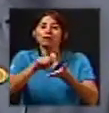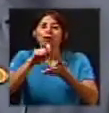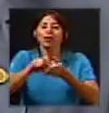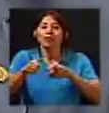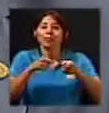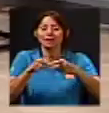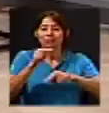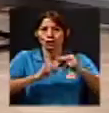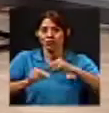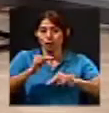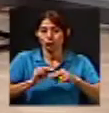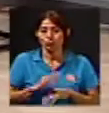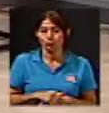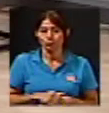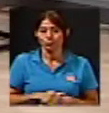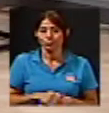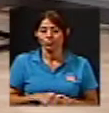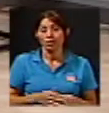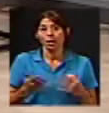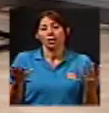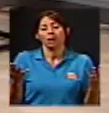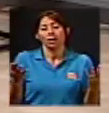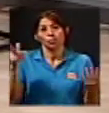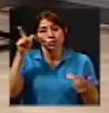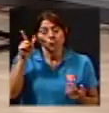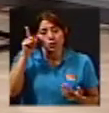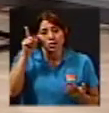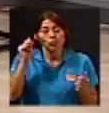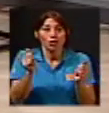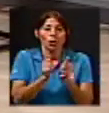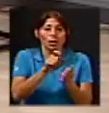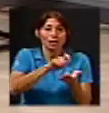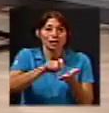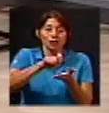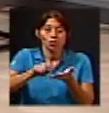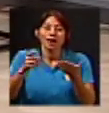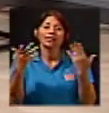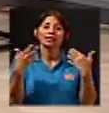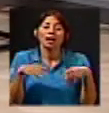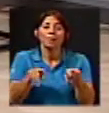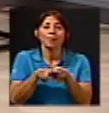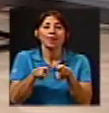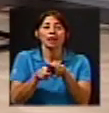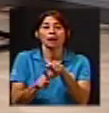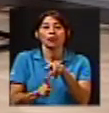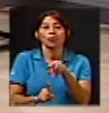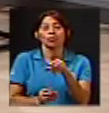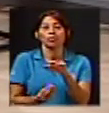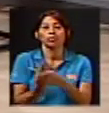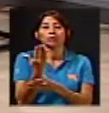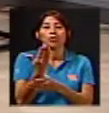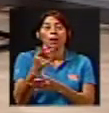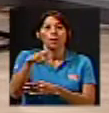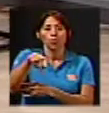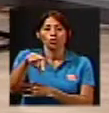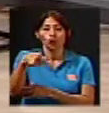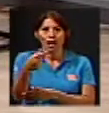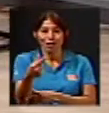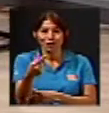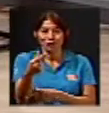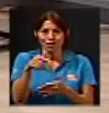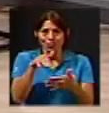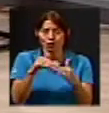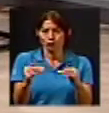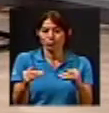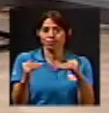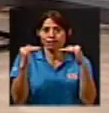Administración de Negocios. Y por supuesto que a la par de las escuelas se han crecido lo que son los posgrados. Hoy tenemos los posgrados en todas las